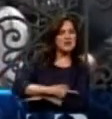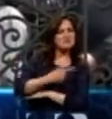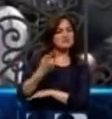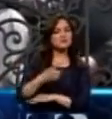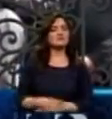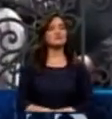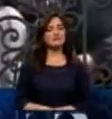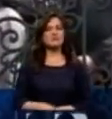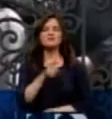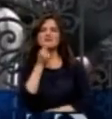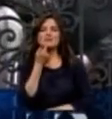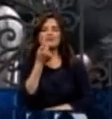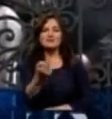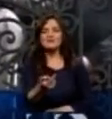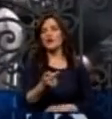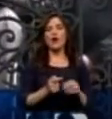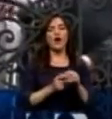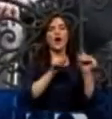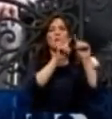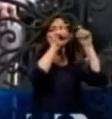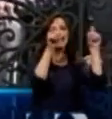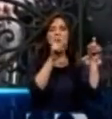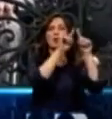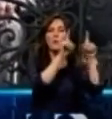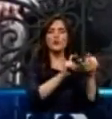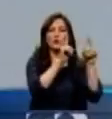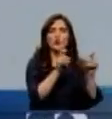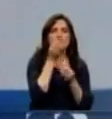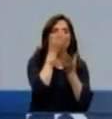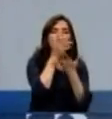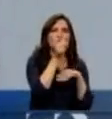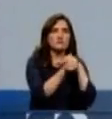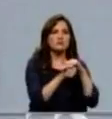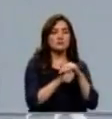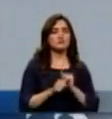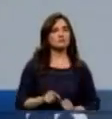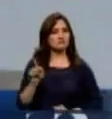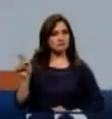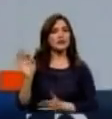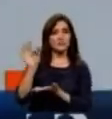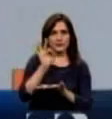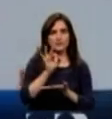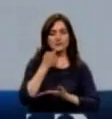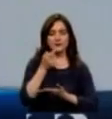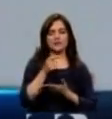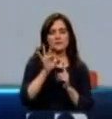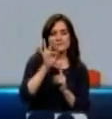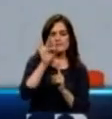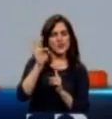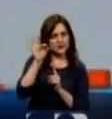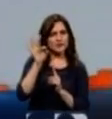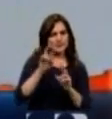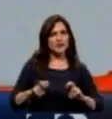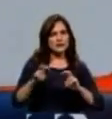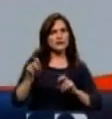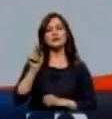Cifras expuestas por la encuestadora Informe Confidencial así lo demuestran. Las cifras con que parte la